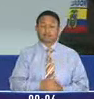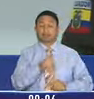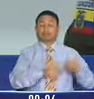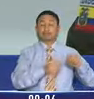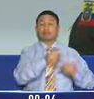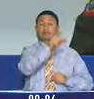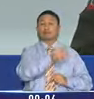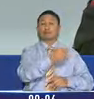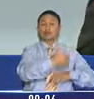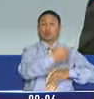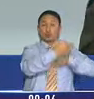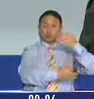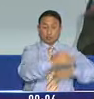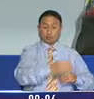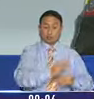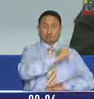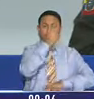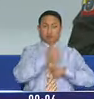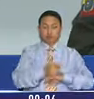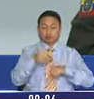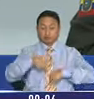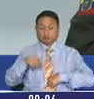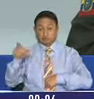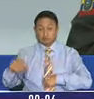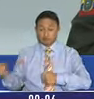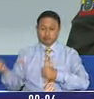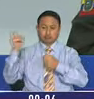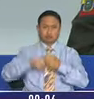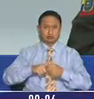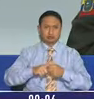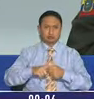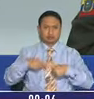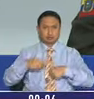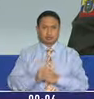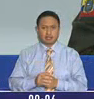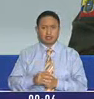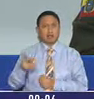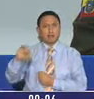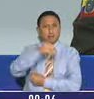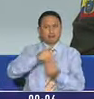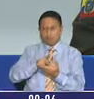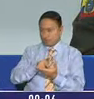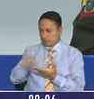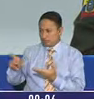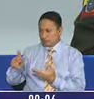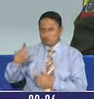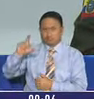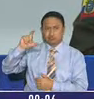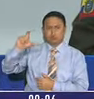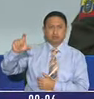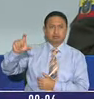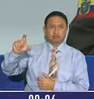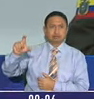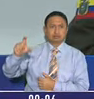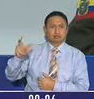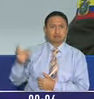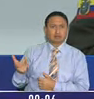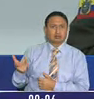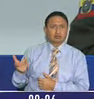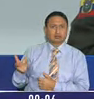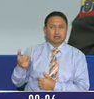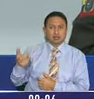jueces incluso ordenan que se reintegren altas sumas de dinero económicas, que se pague